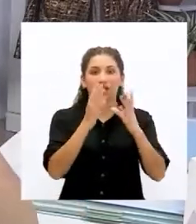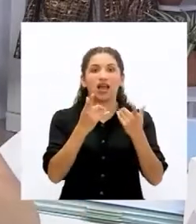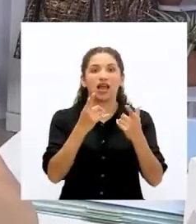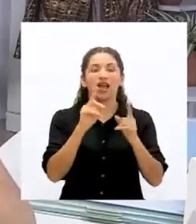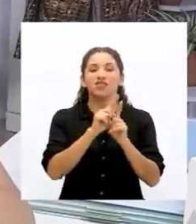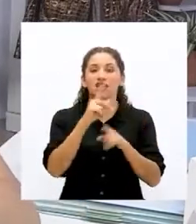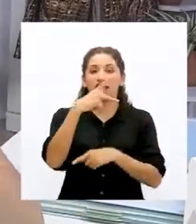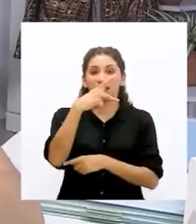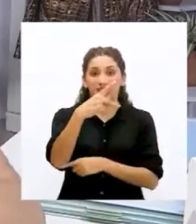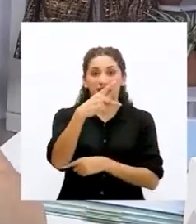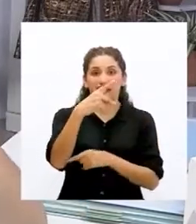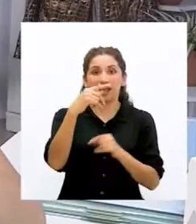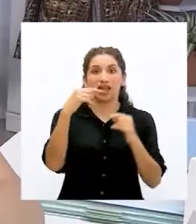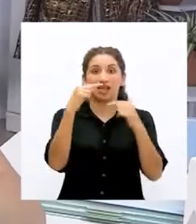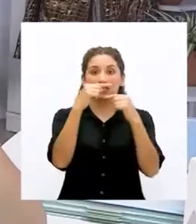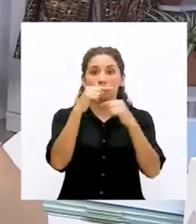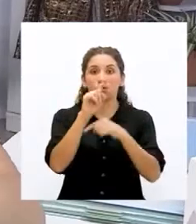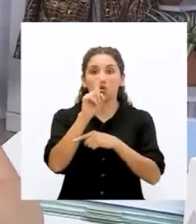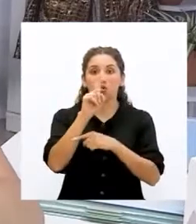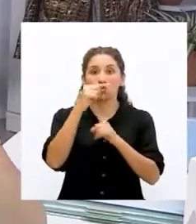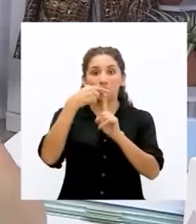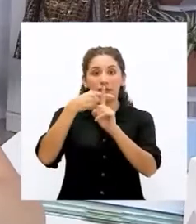K es igual a 1 más